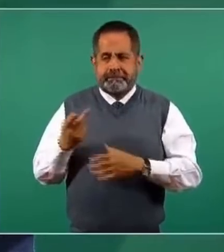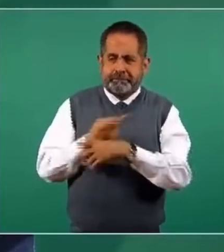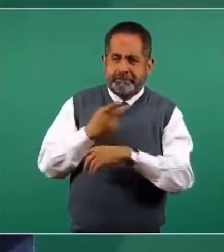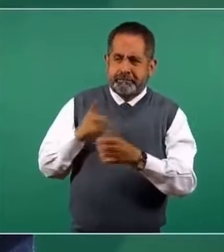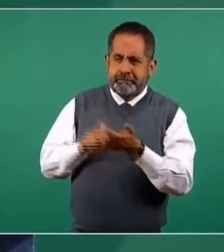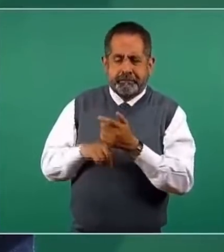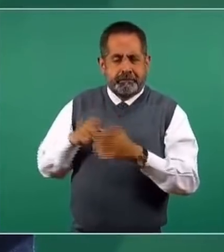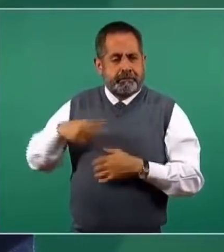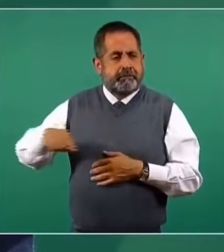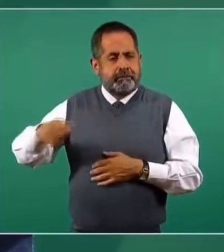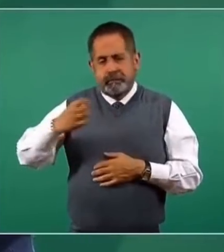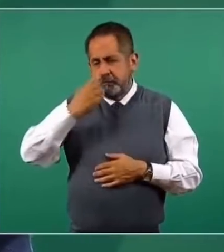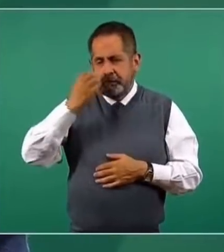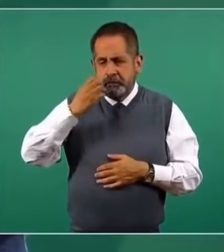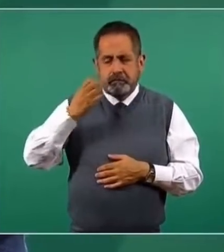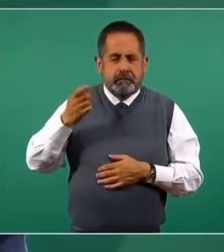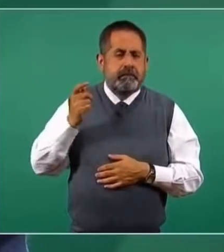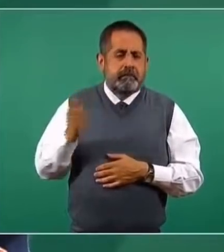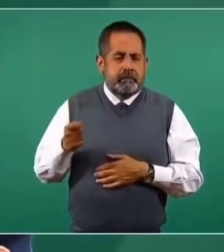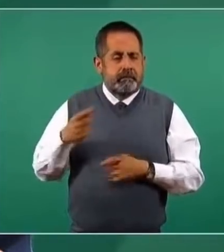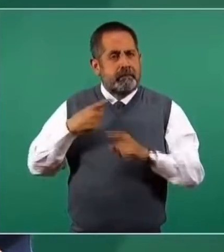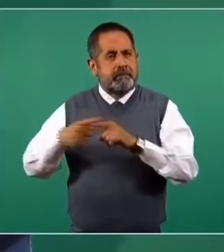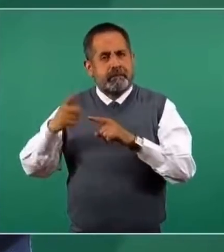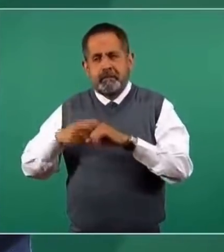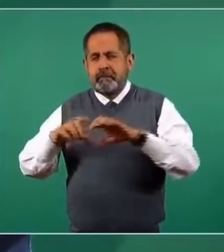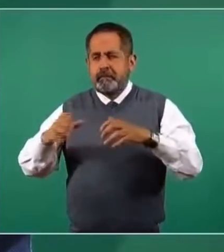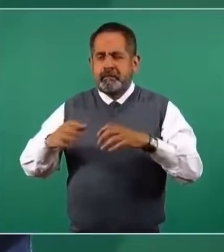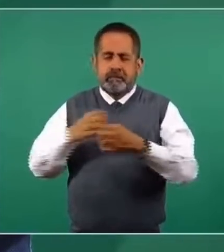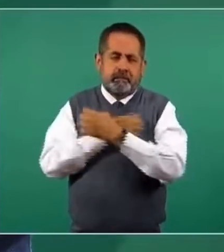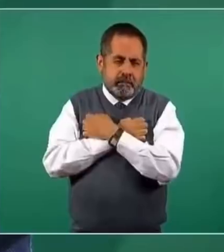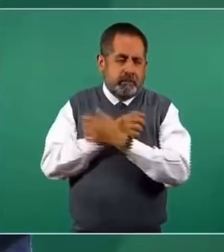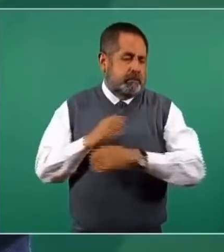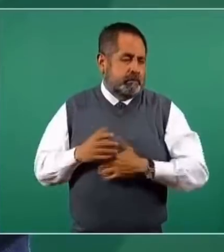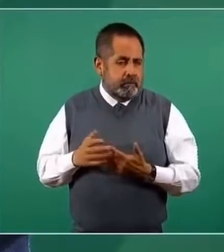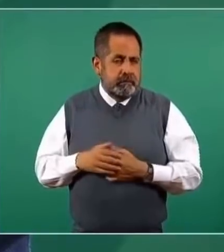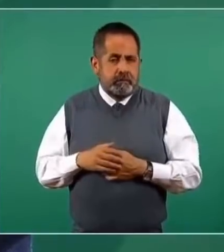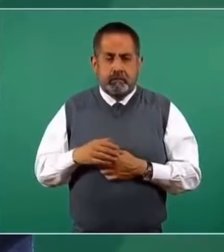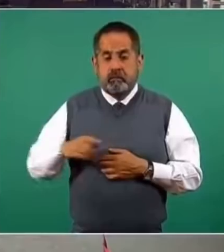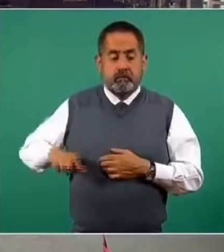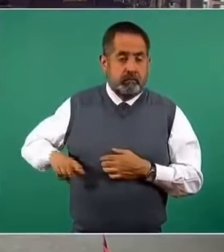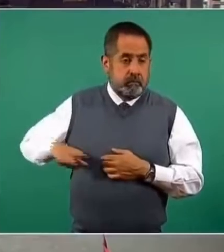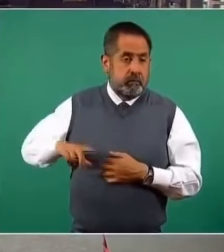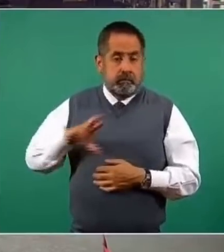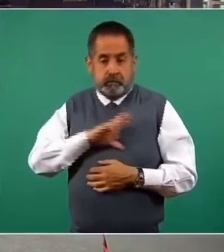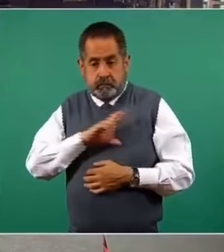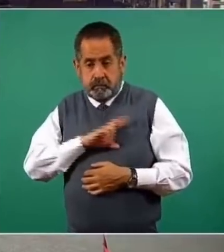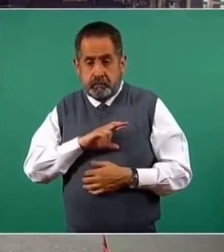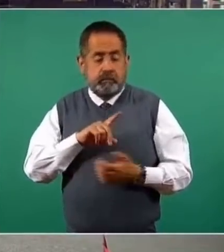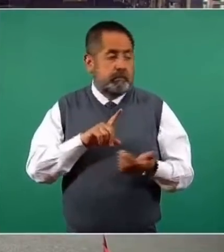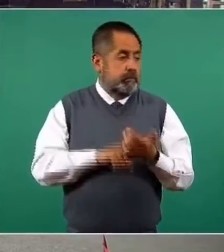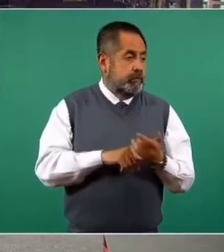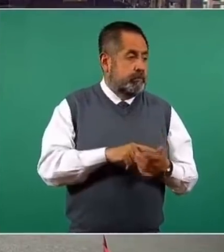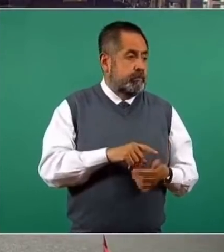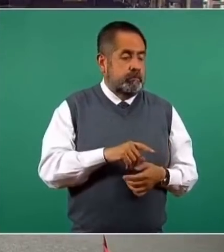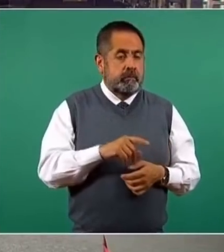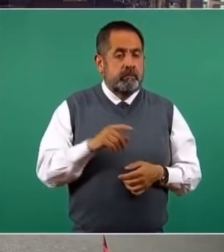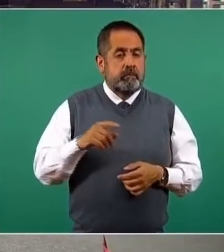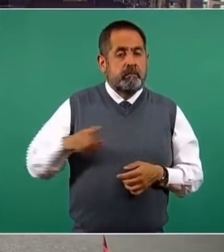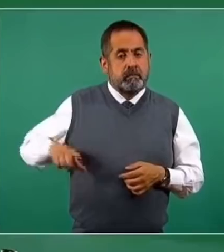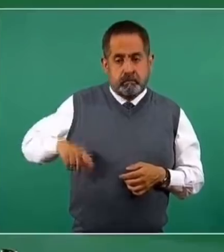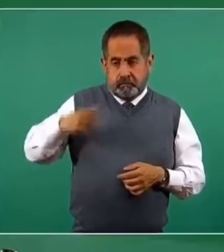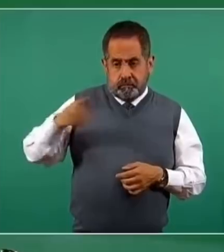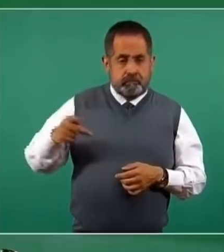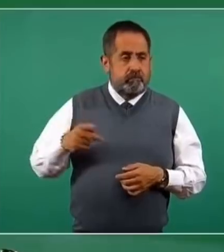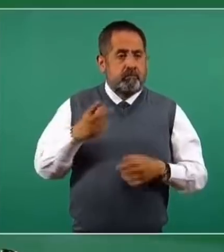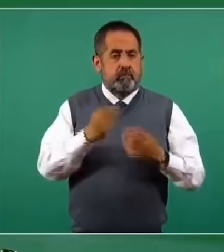condiciones en las que operan las escuelas de todo el sector educativo, unidades públicas, sociales y privadas.